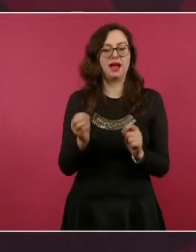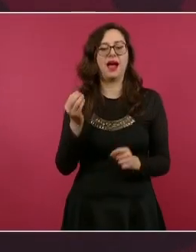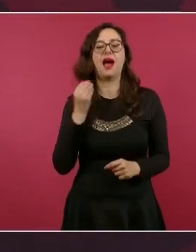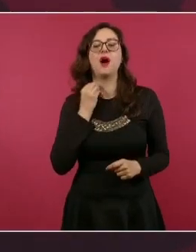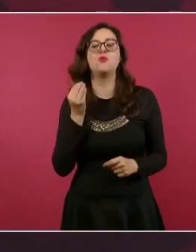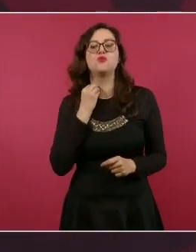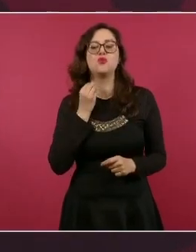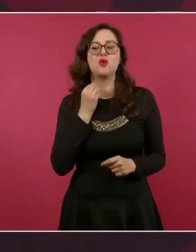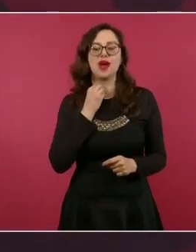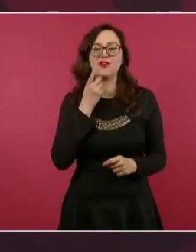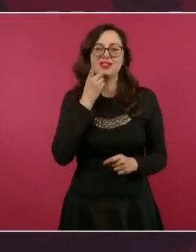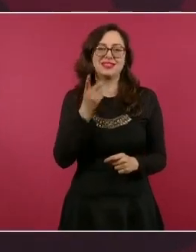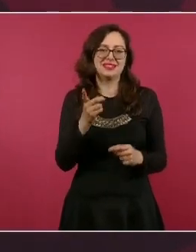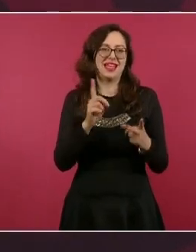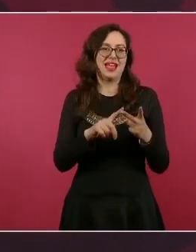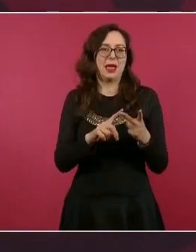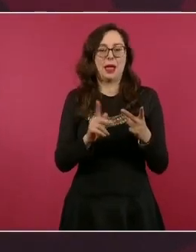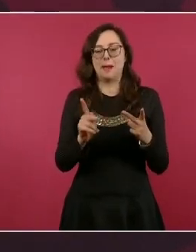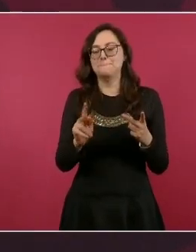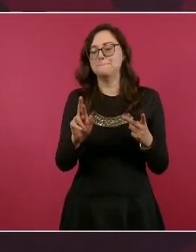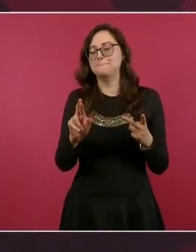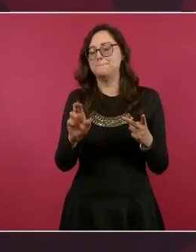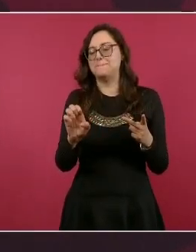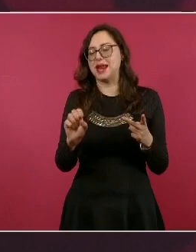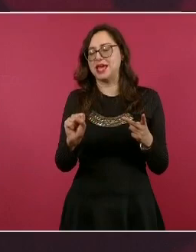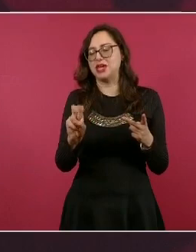Toma de la embajada cuando